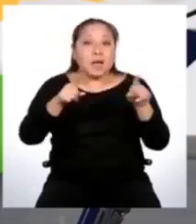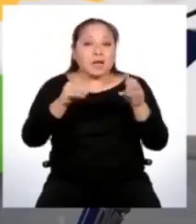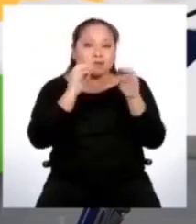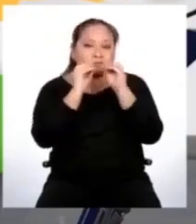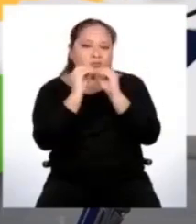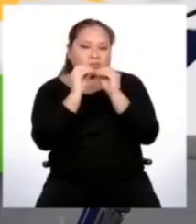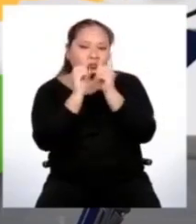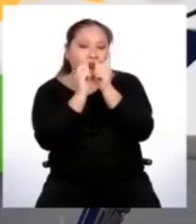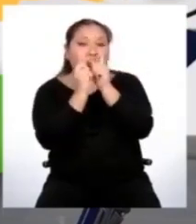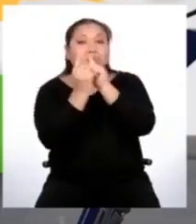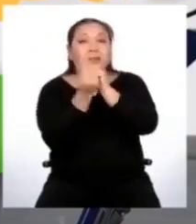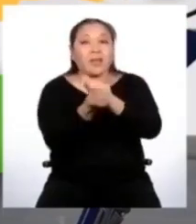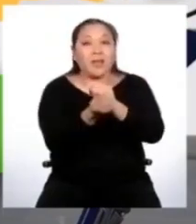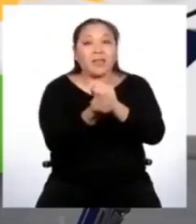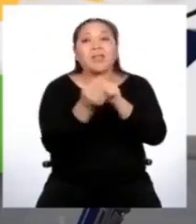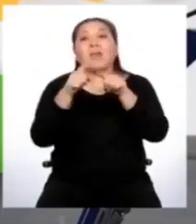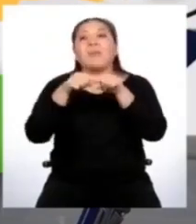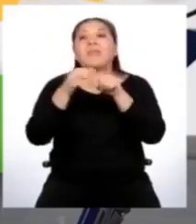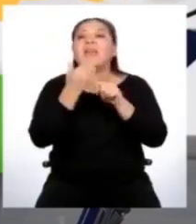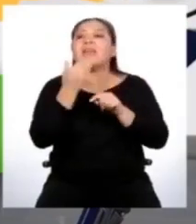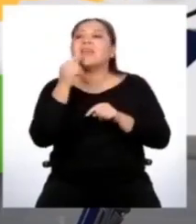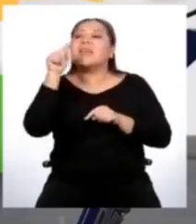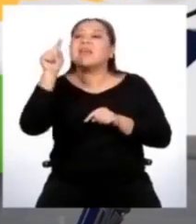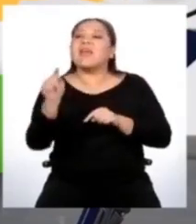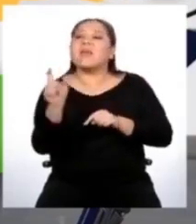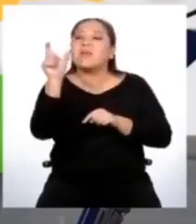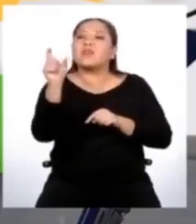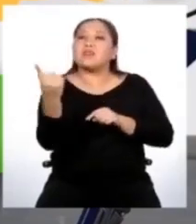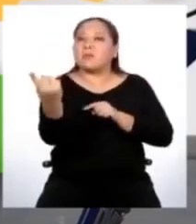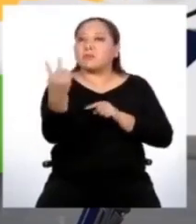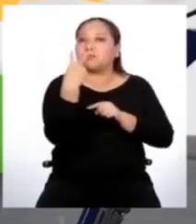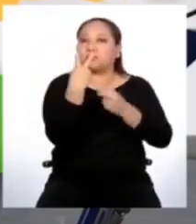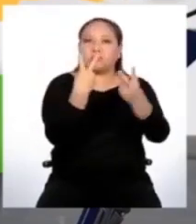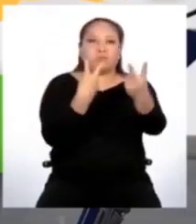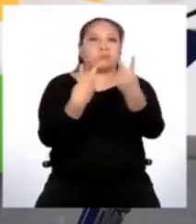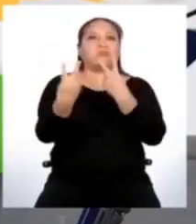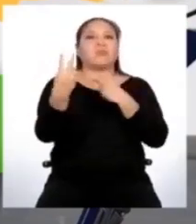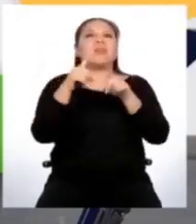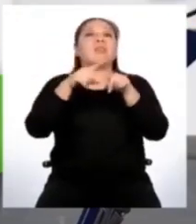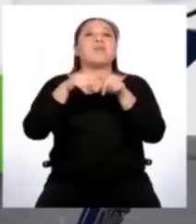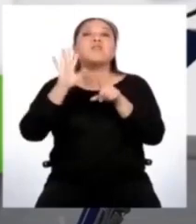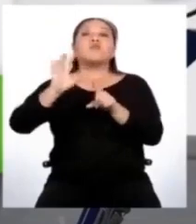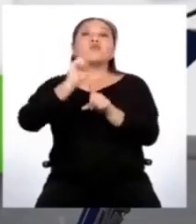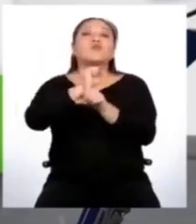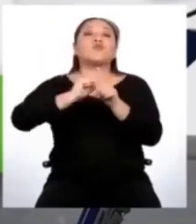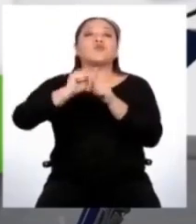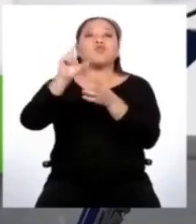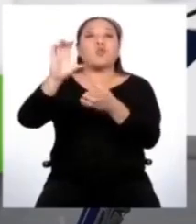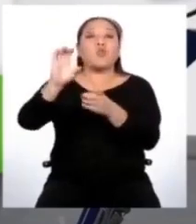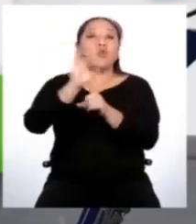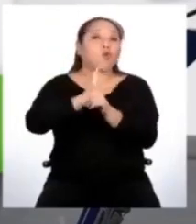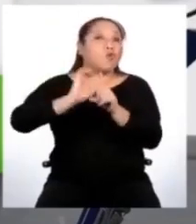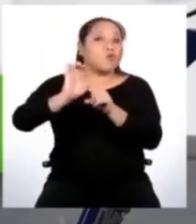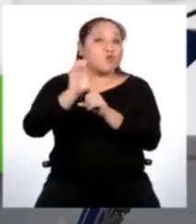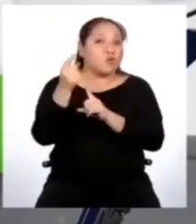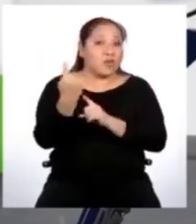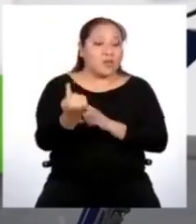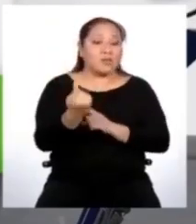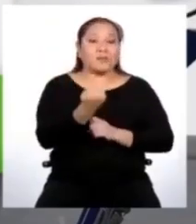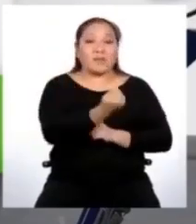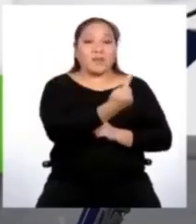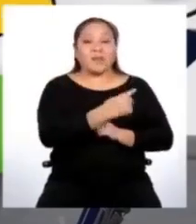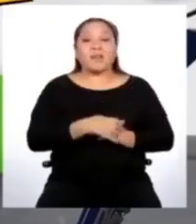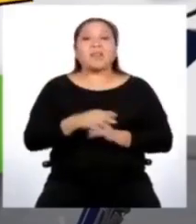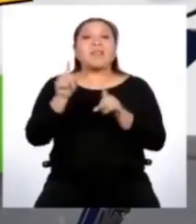adaptado tomando en cuenta nuestro destinatario, sus características y contexto sociocultural. Además, entendimos por qué es